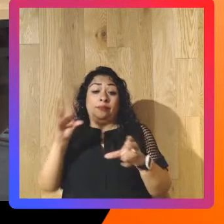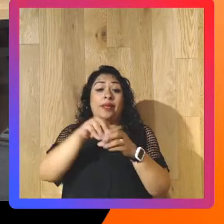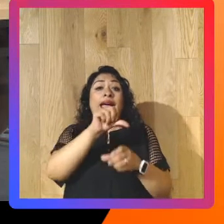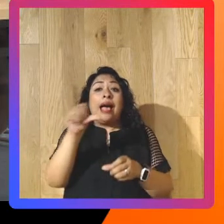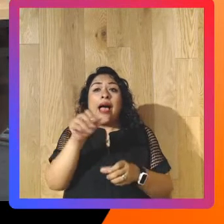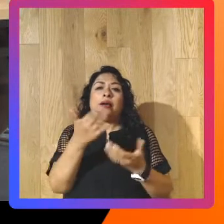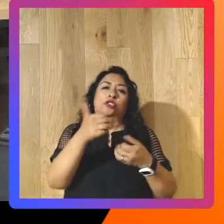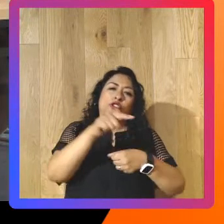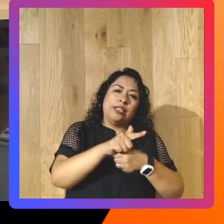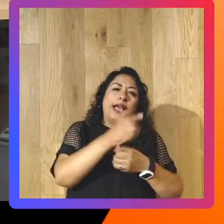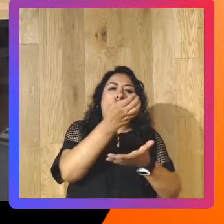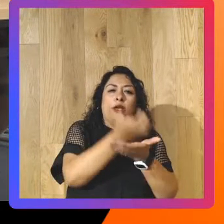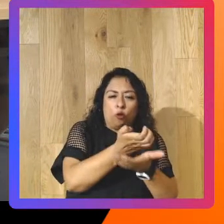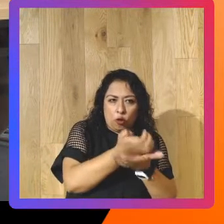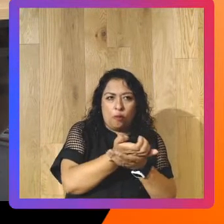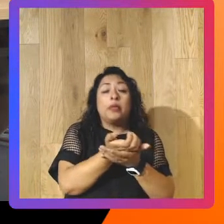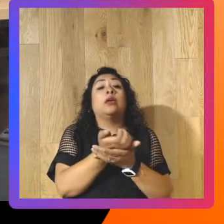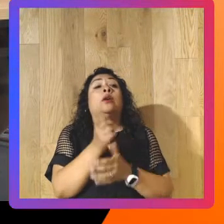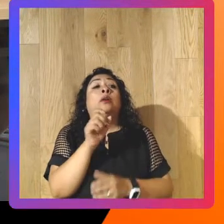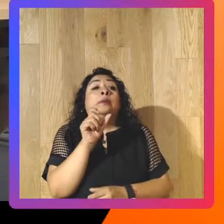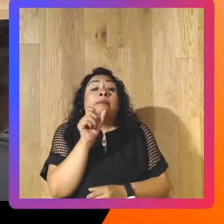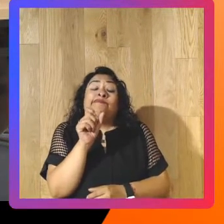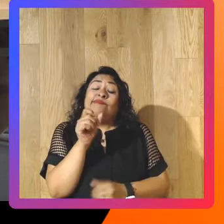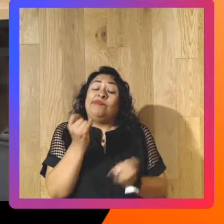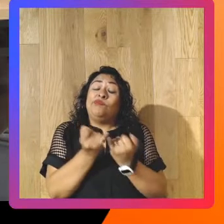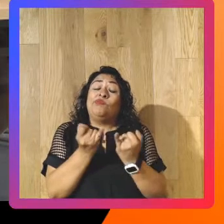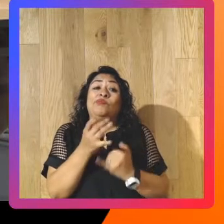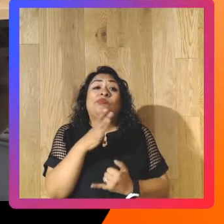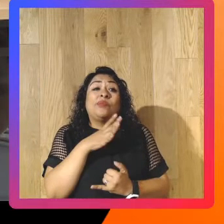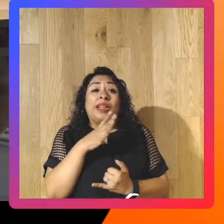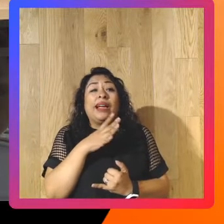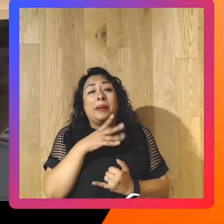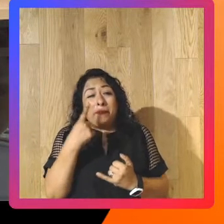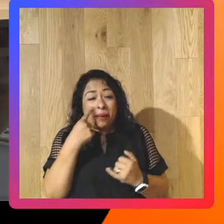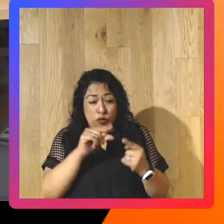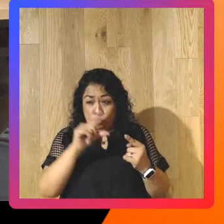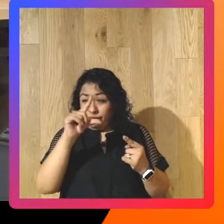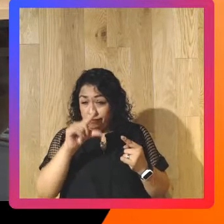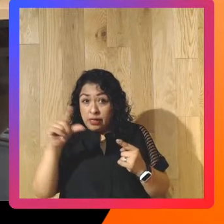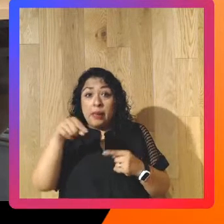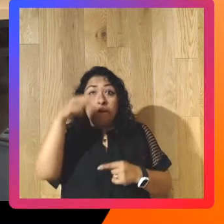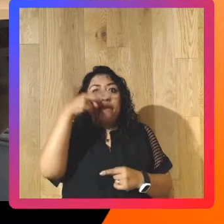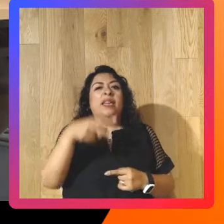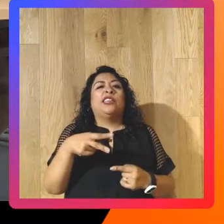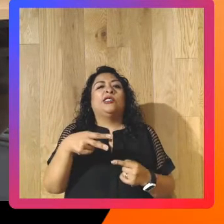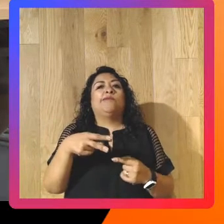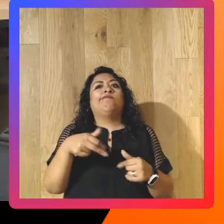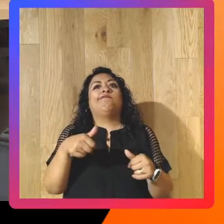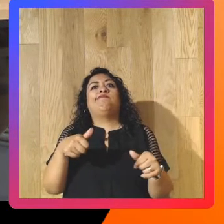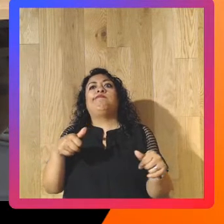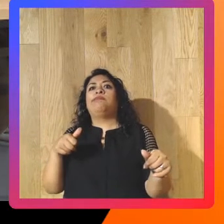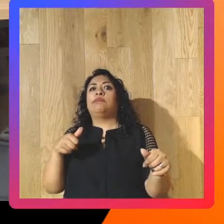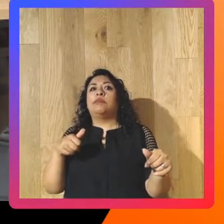los ámbitos socioeconómicos y tiene un ranking. Y México ha retrocedido